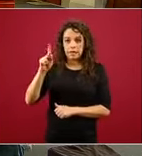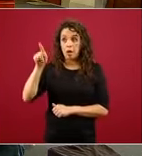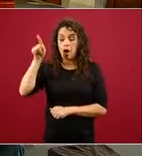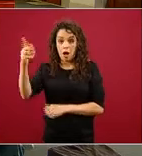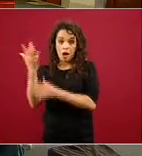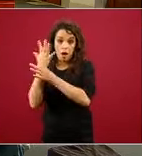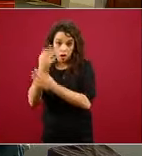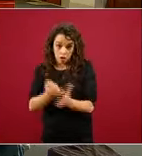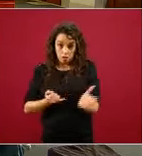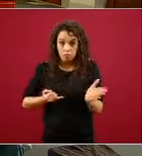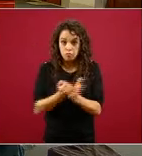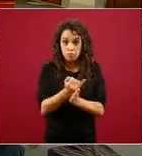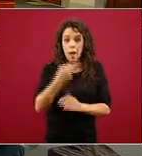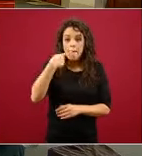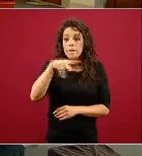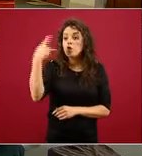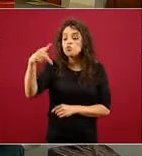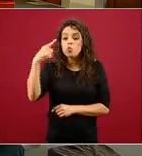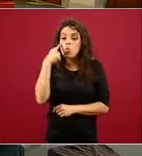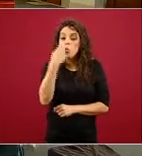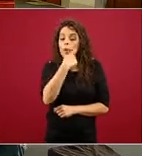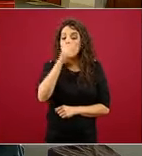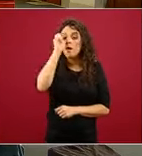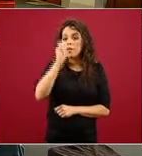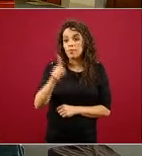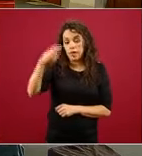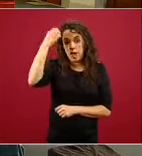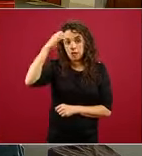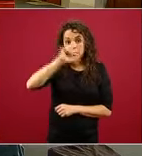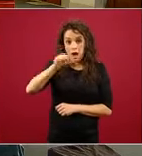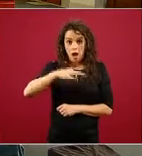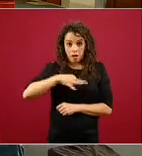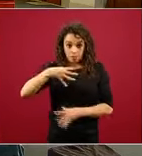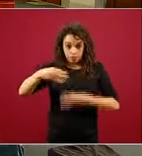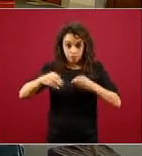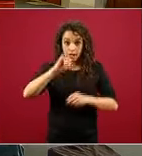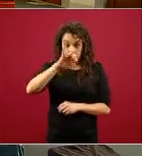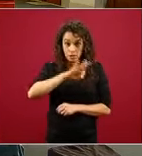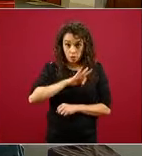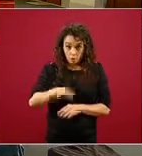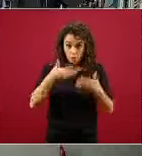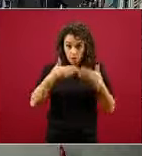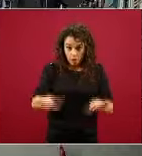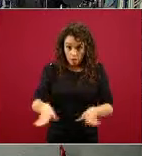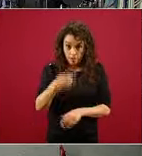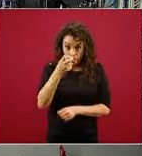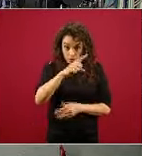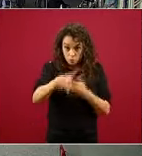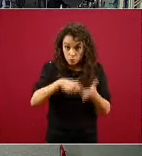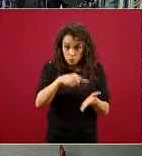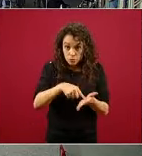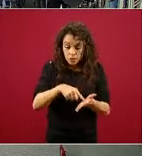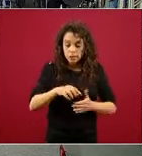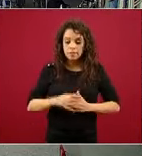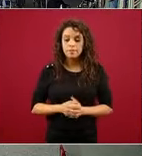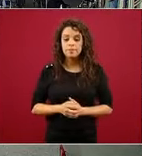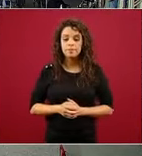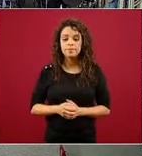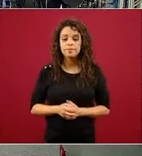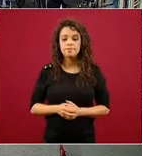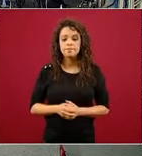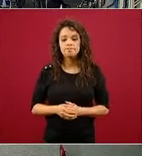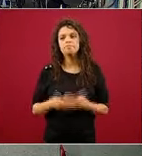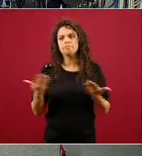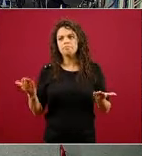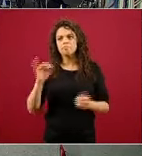vista epidemiológico y a la luz de los semáforos, ¿hay condiciones para abrir las guarderías? Gracias. Bien, sí, precisamente como